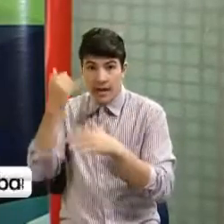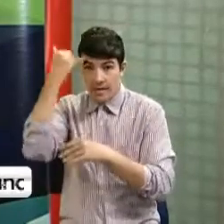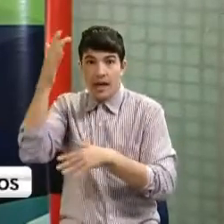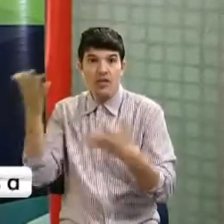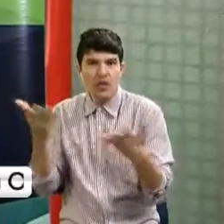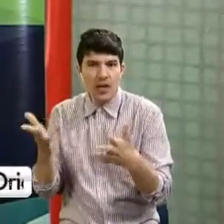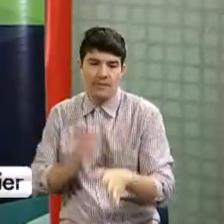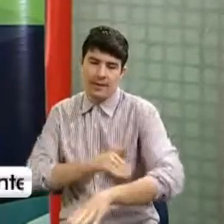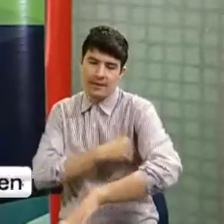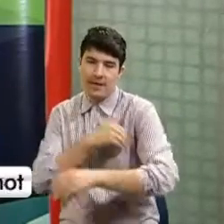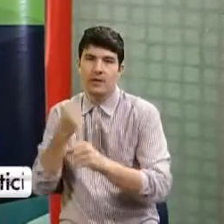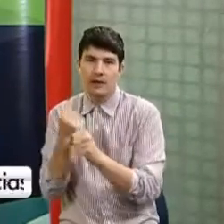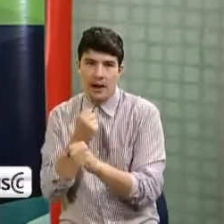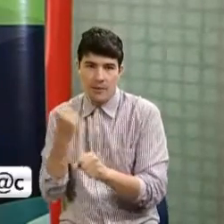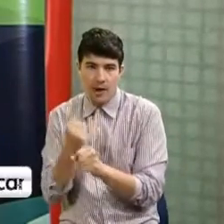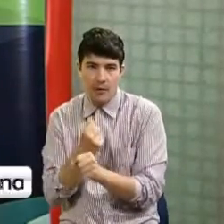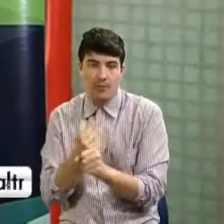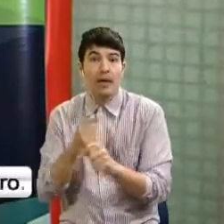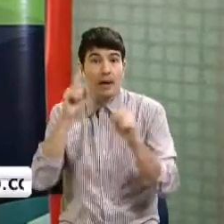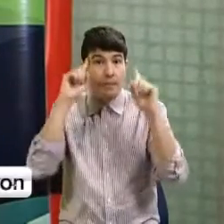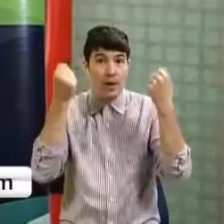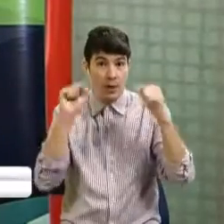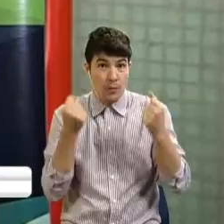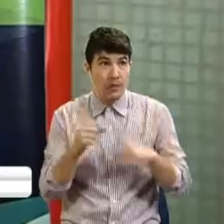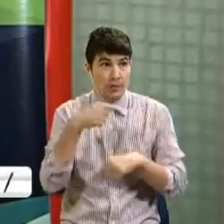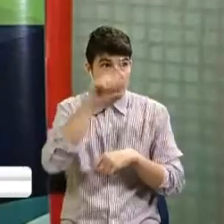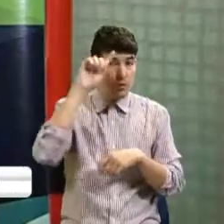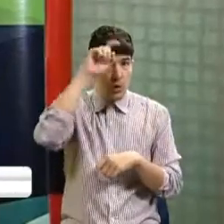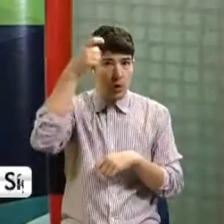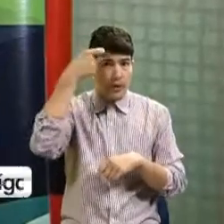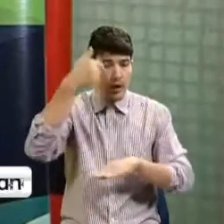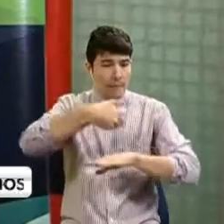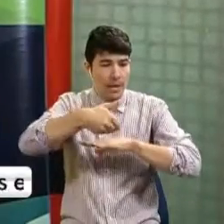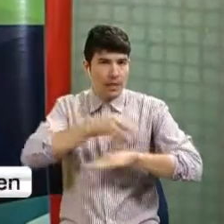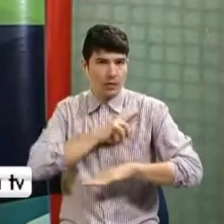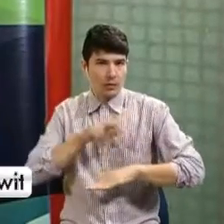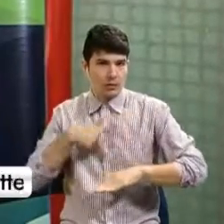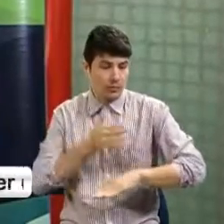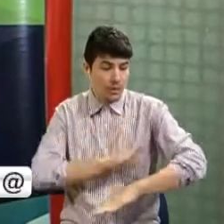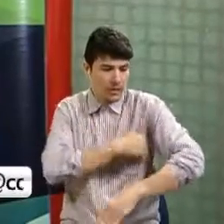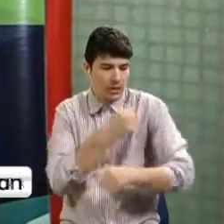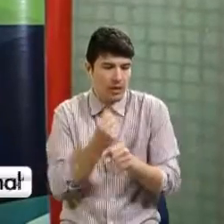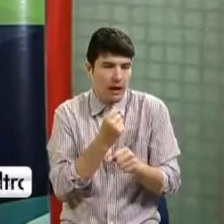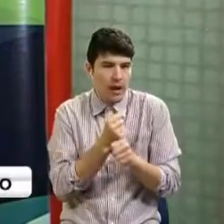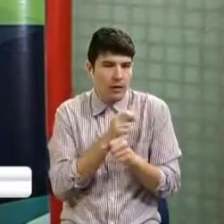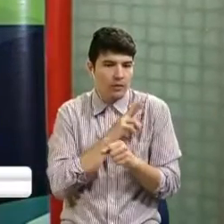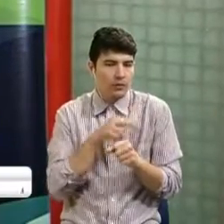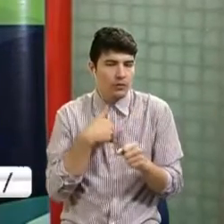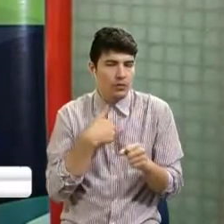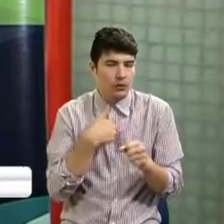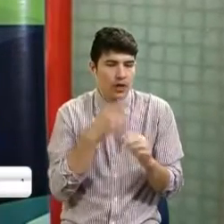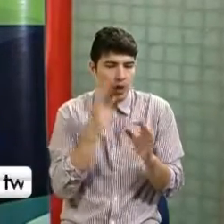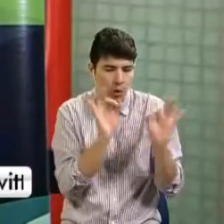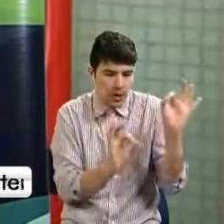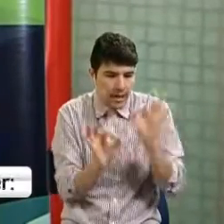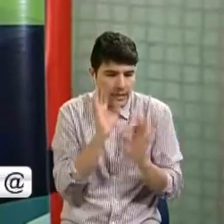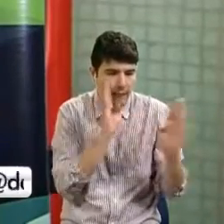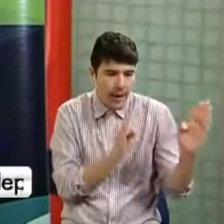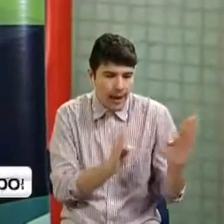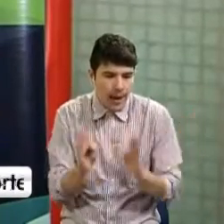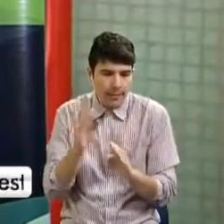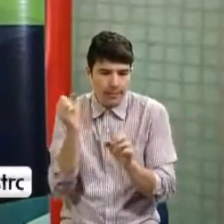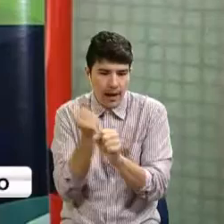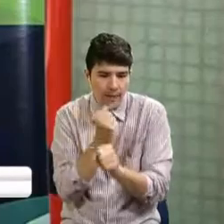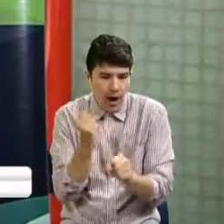preocupación por parte del gobierno central quien nos pide a nosotros como organización ejecutar todo el plan sistemático técnico